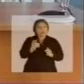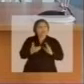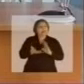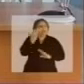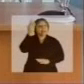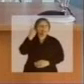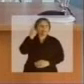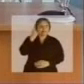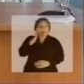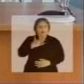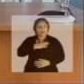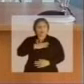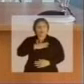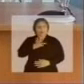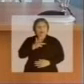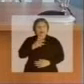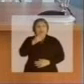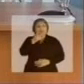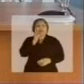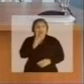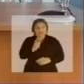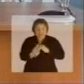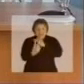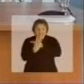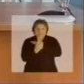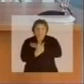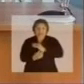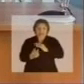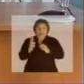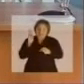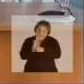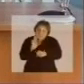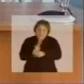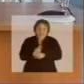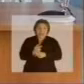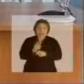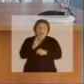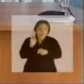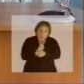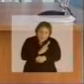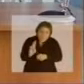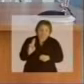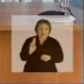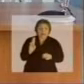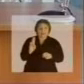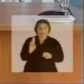lo tanto la vida hay que defenderla, hay que cuidarla.